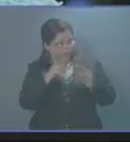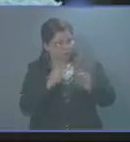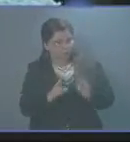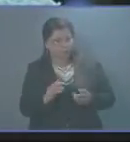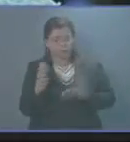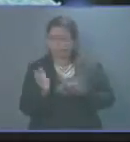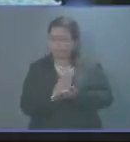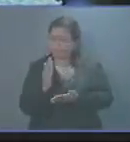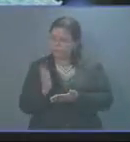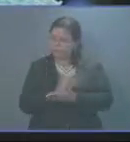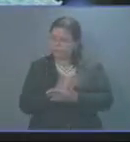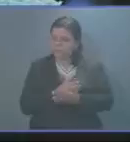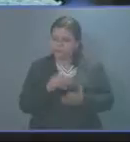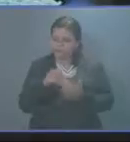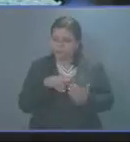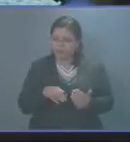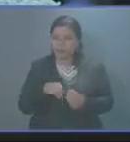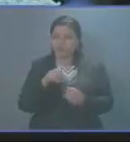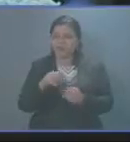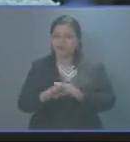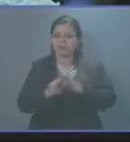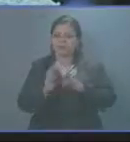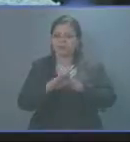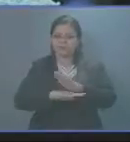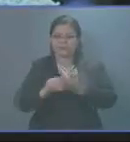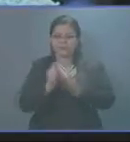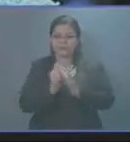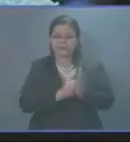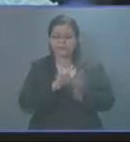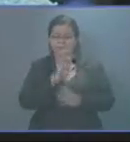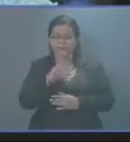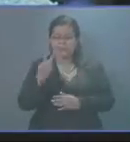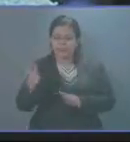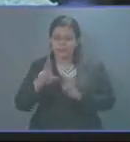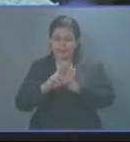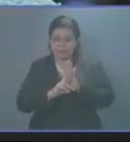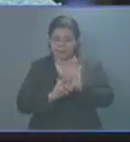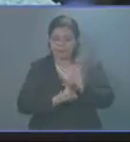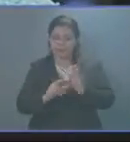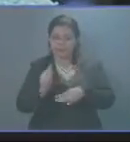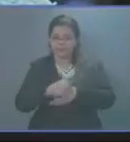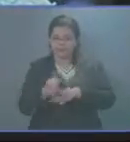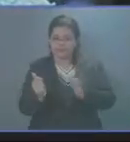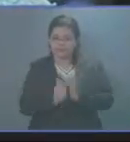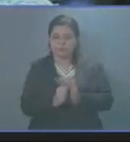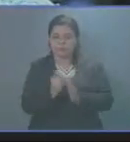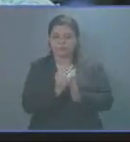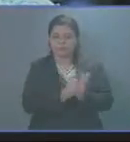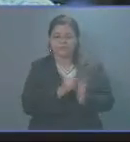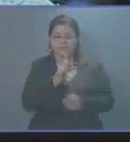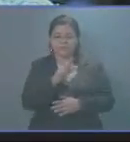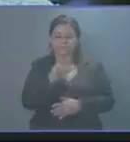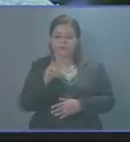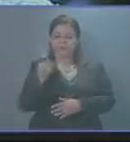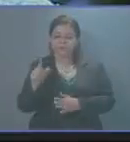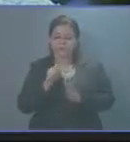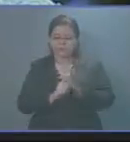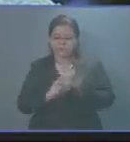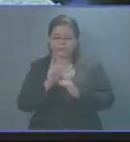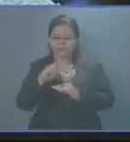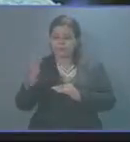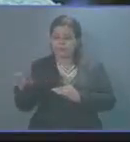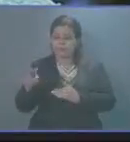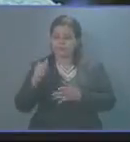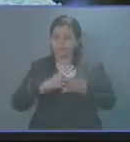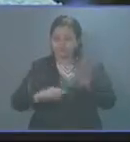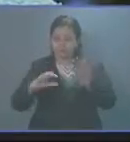y con base en los artículos 52 del Reglamento Interior de esta Asamblea Legislativa y 131 Ordinal 22 de